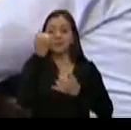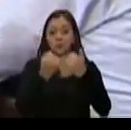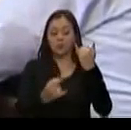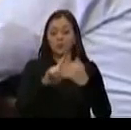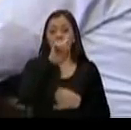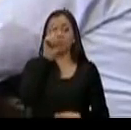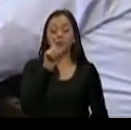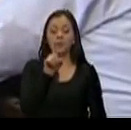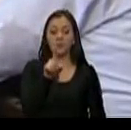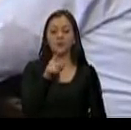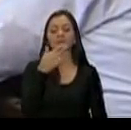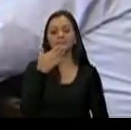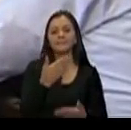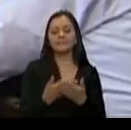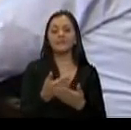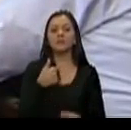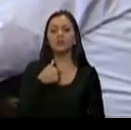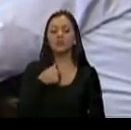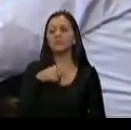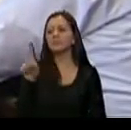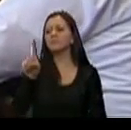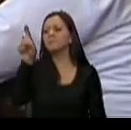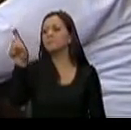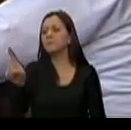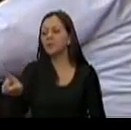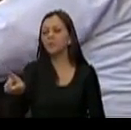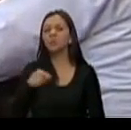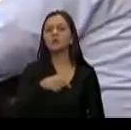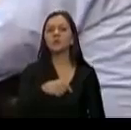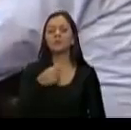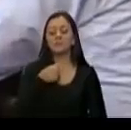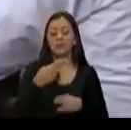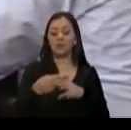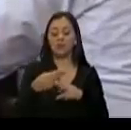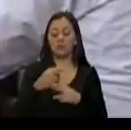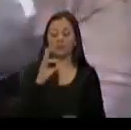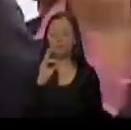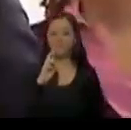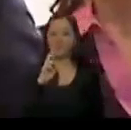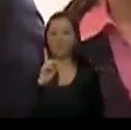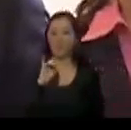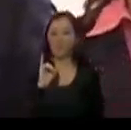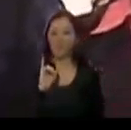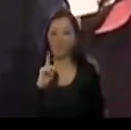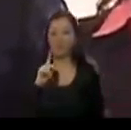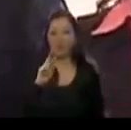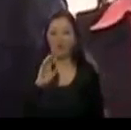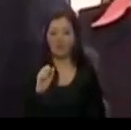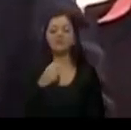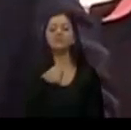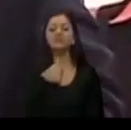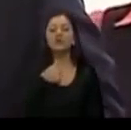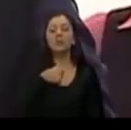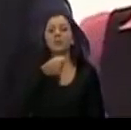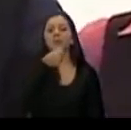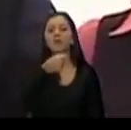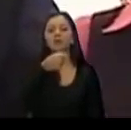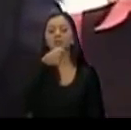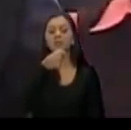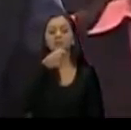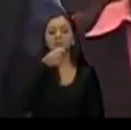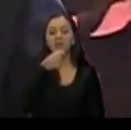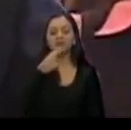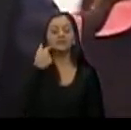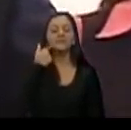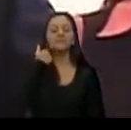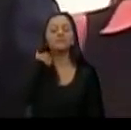presencia de Monseñor Antonio Arregui, quisiera formularle la pregunta a él. Mi nombre es Fede Paredes, periodista de Teleamazonas. Quiero saber, Monseñor, si es que la